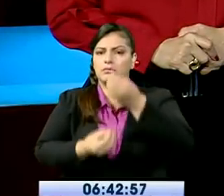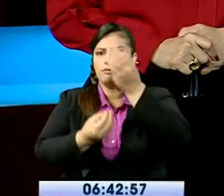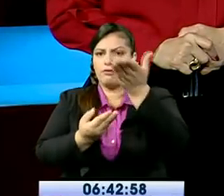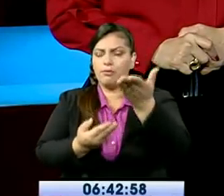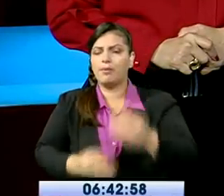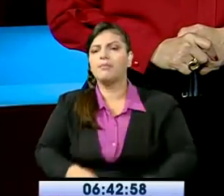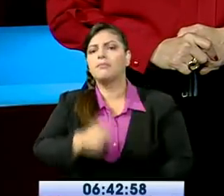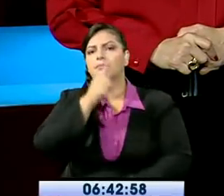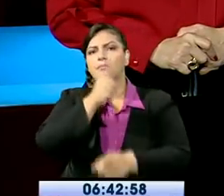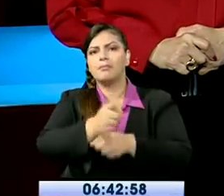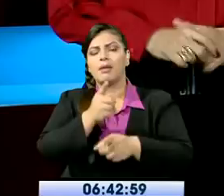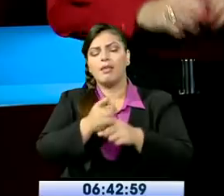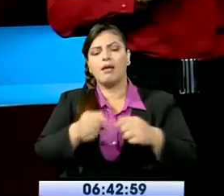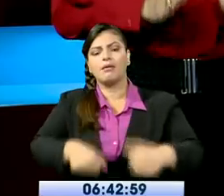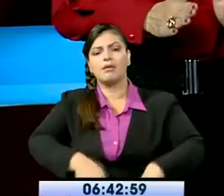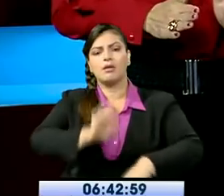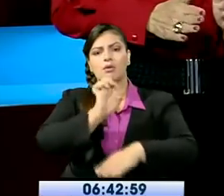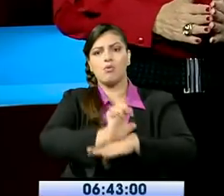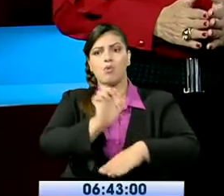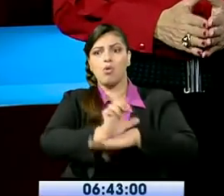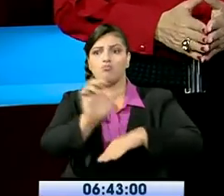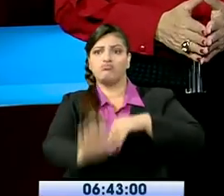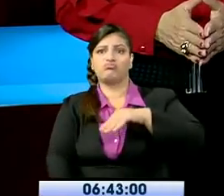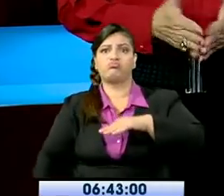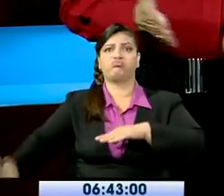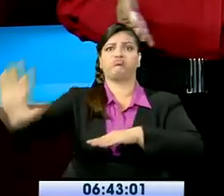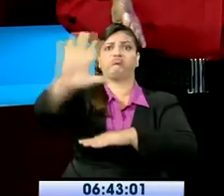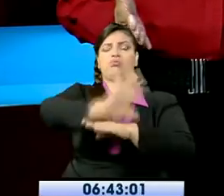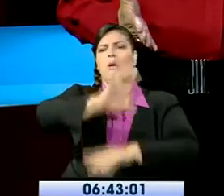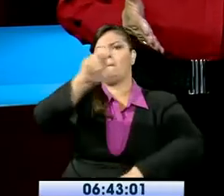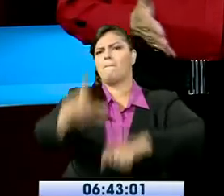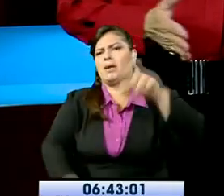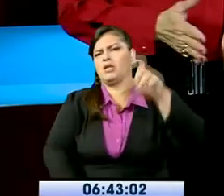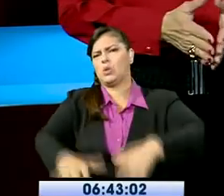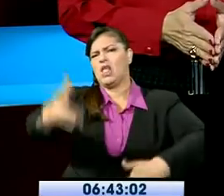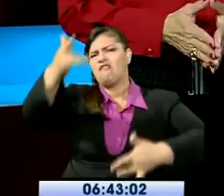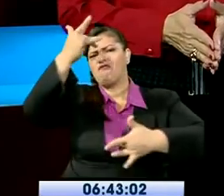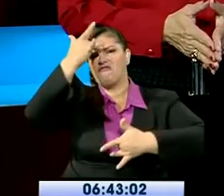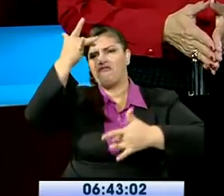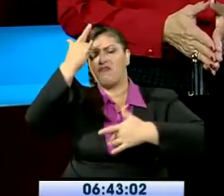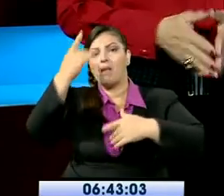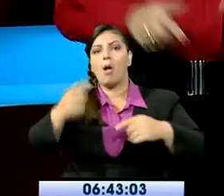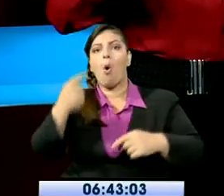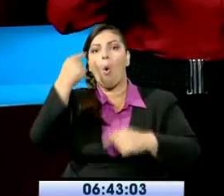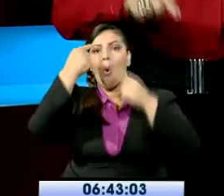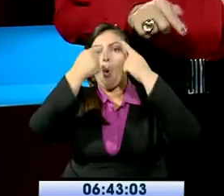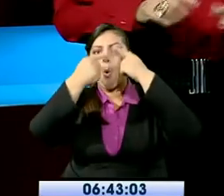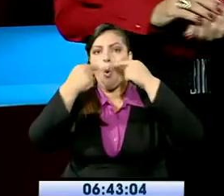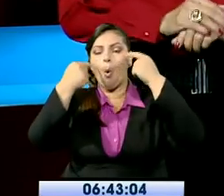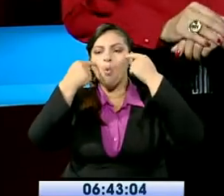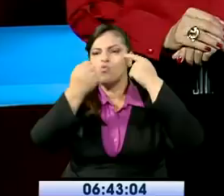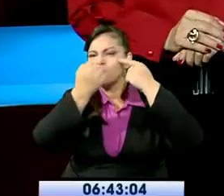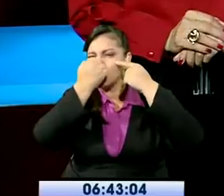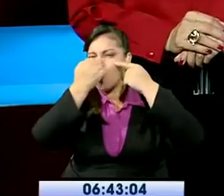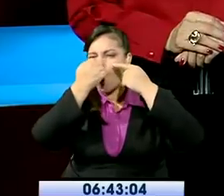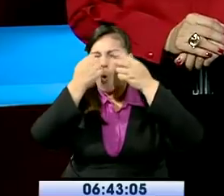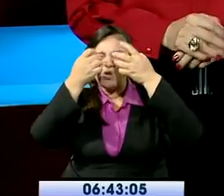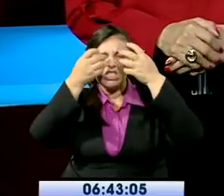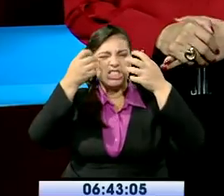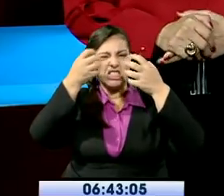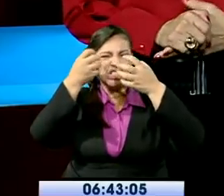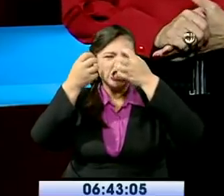registra actualmente en el país. La secretaria de Estado participó de la jornada de control vectorial aquí en la ciudad de